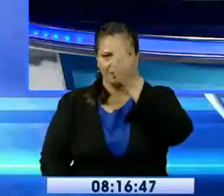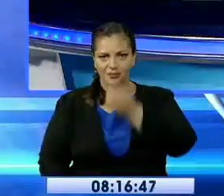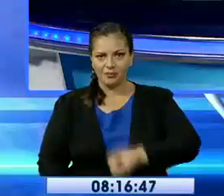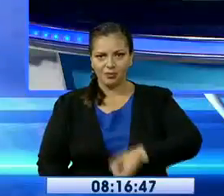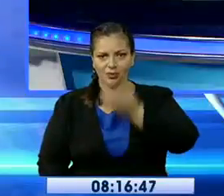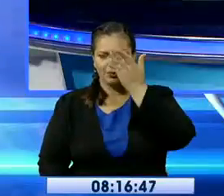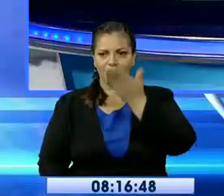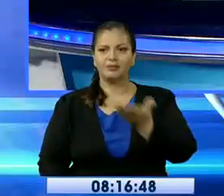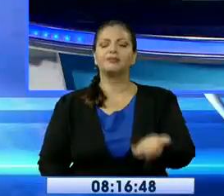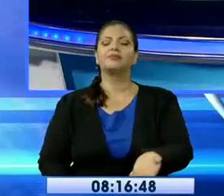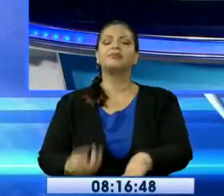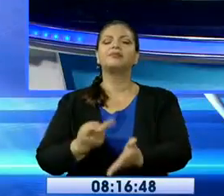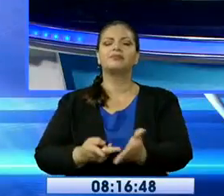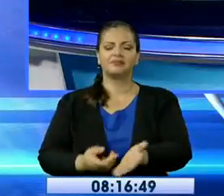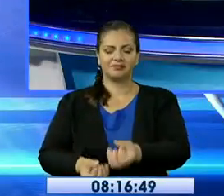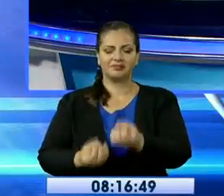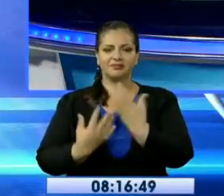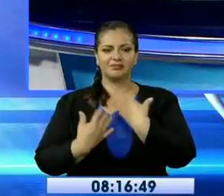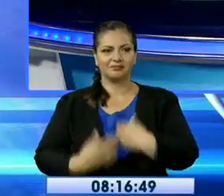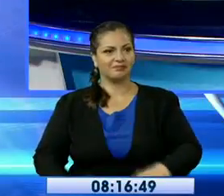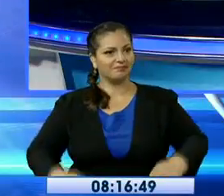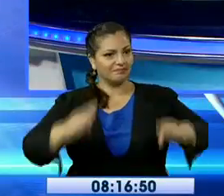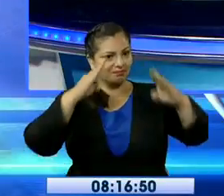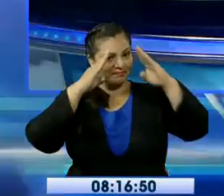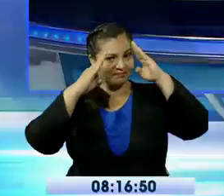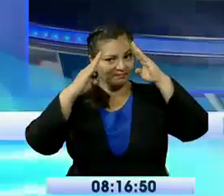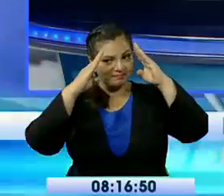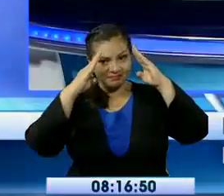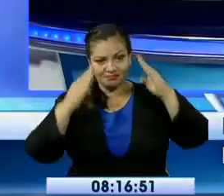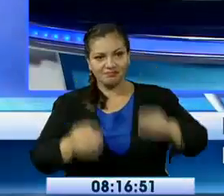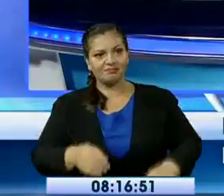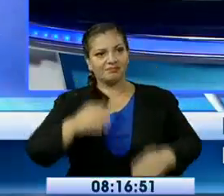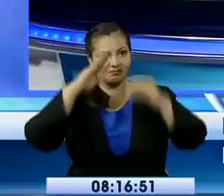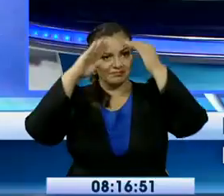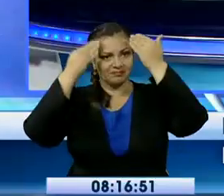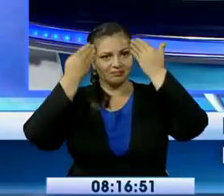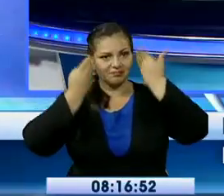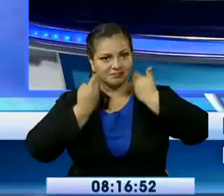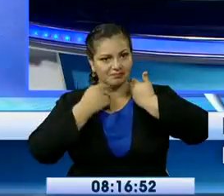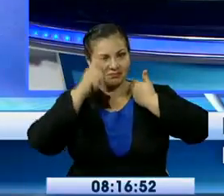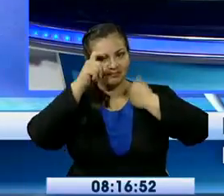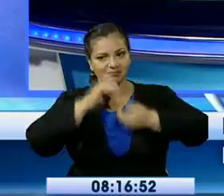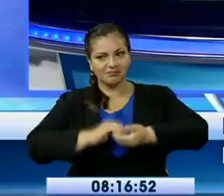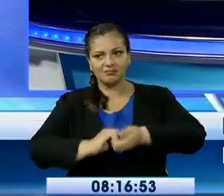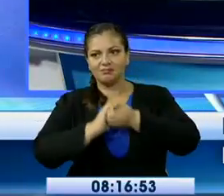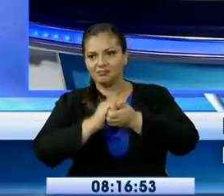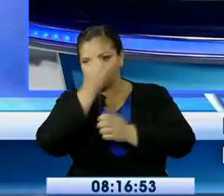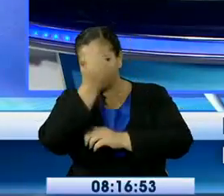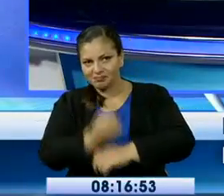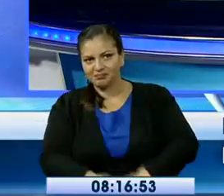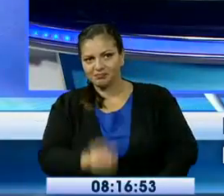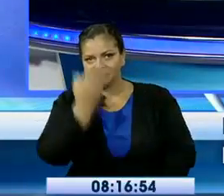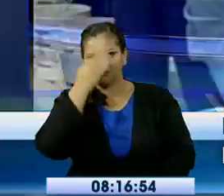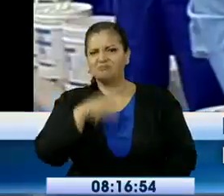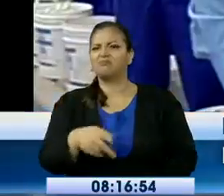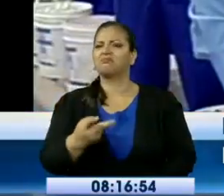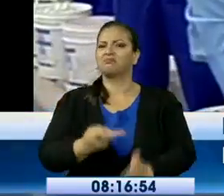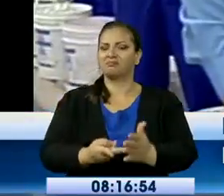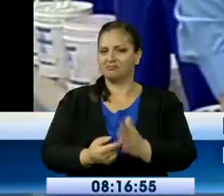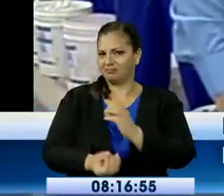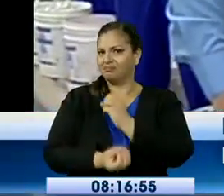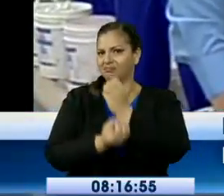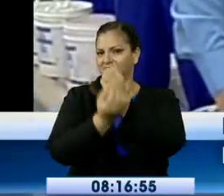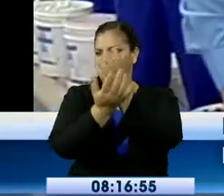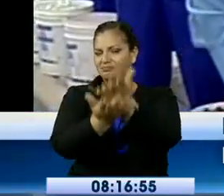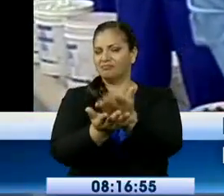¿Cuáles son las novedades? Hola, ¿qué Adelante. Tal? Hola, ¿qué tal? Muy buenos días, Hugo, Rosalena, amigos televidentes. ¿Novedades? Hay muchas. Y más aún